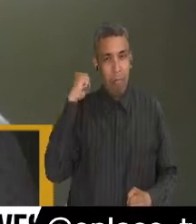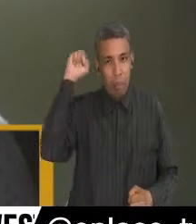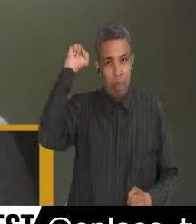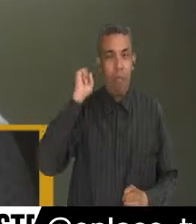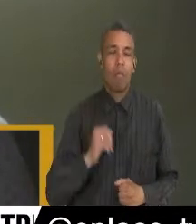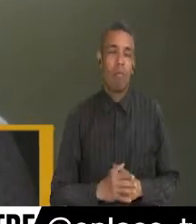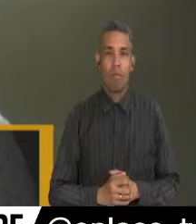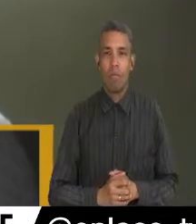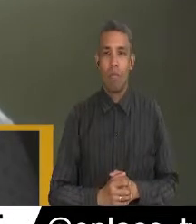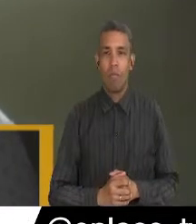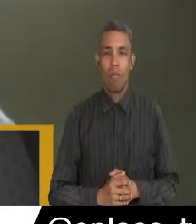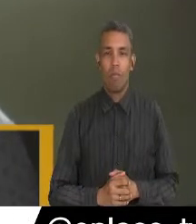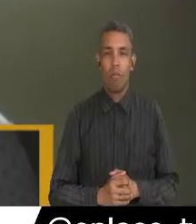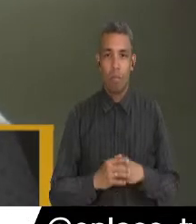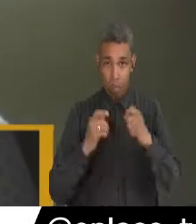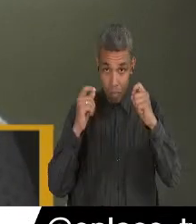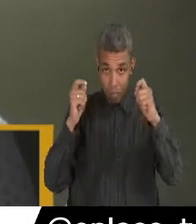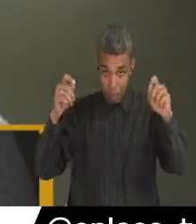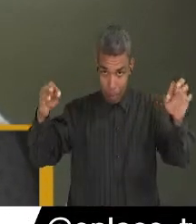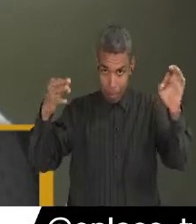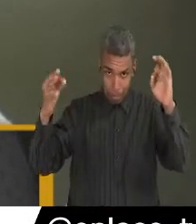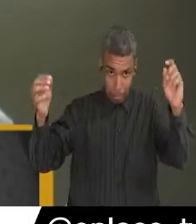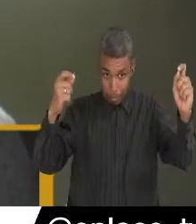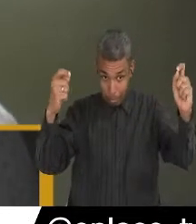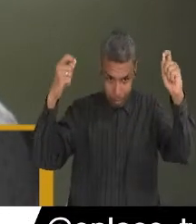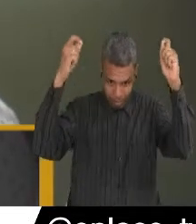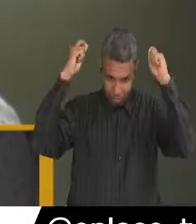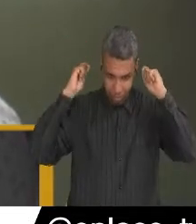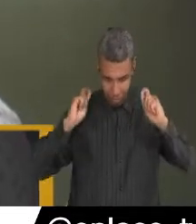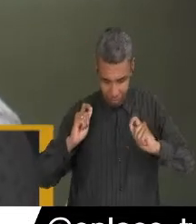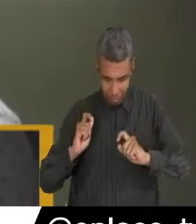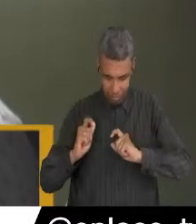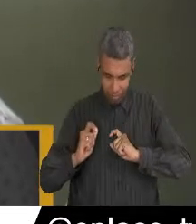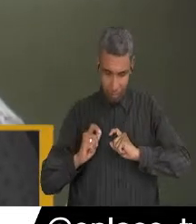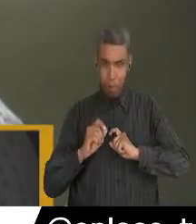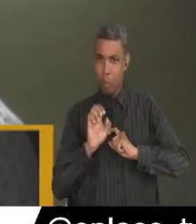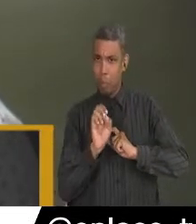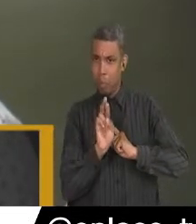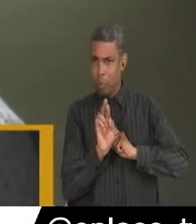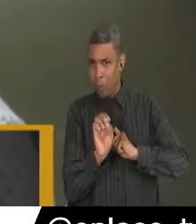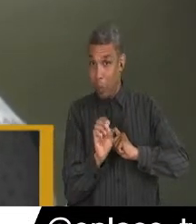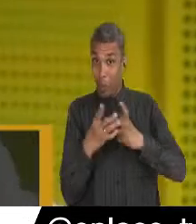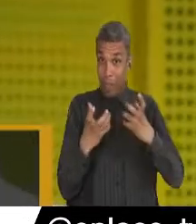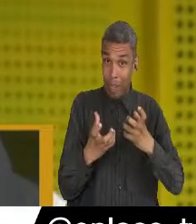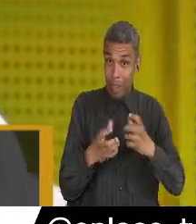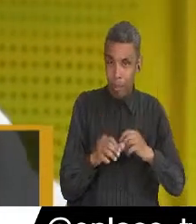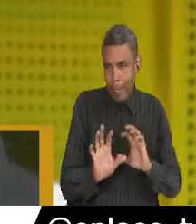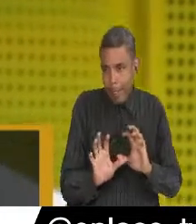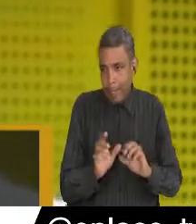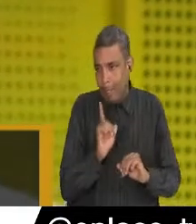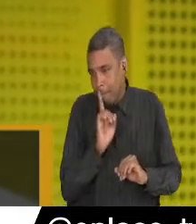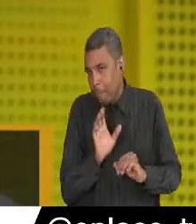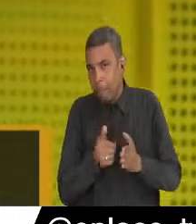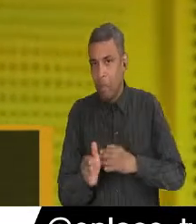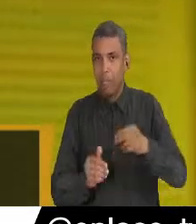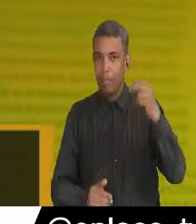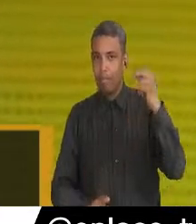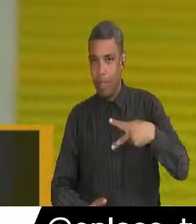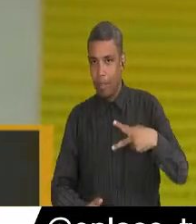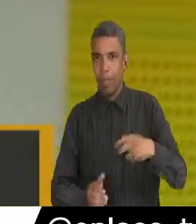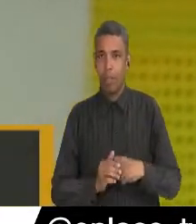de ganar la presea dorada y pues obtuve el segundo lugar. Visiblemente tímido con las